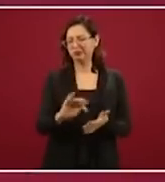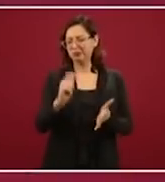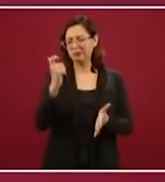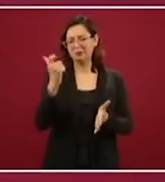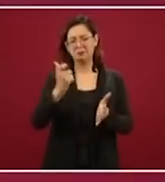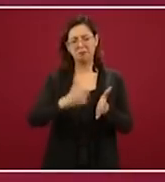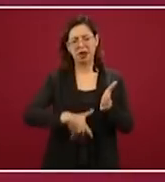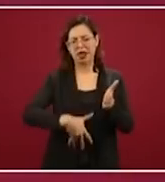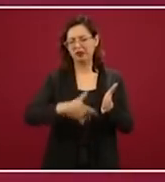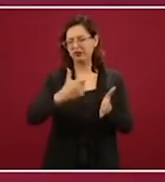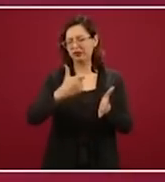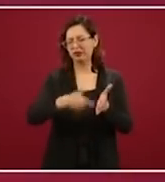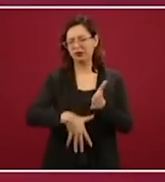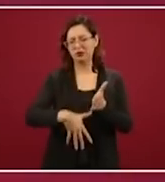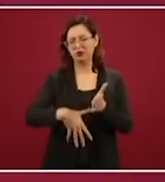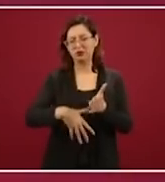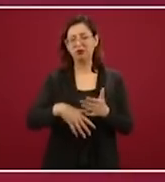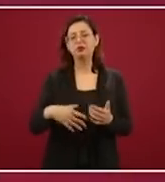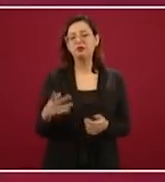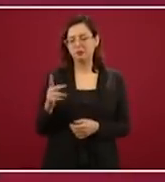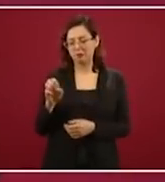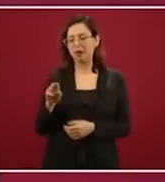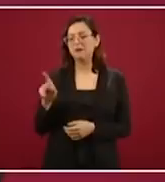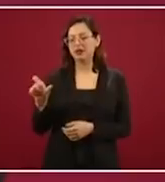rebajados, gas de Pemex.